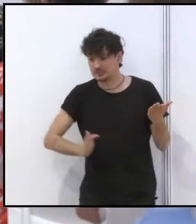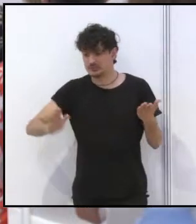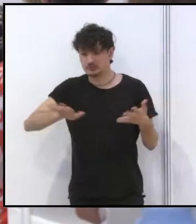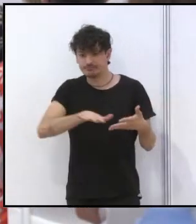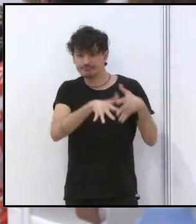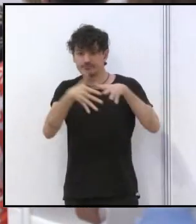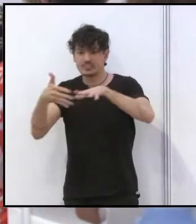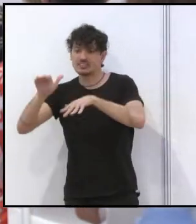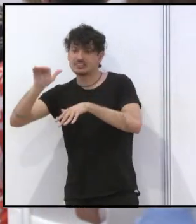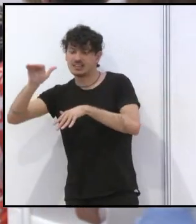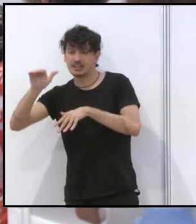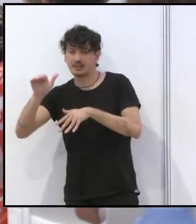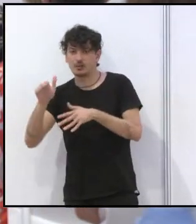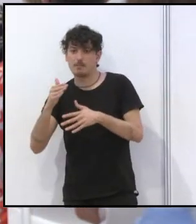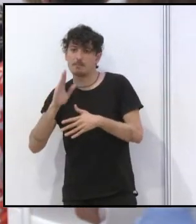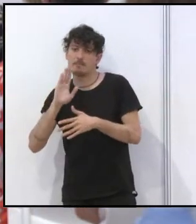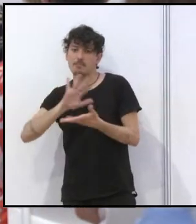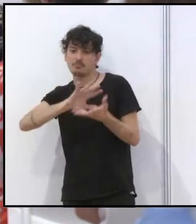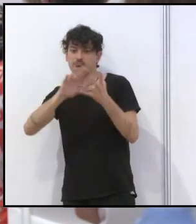común.